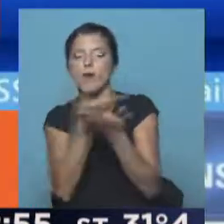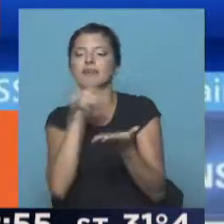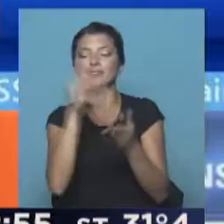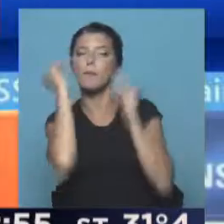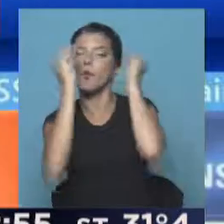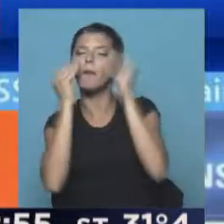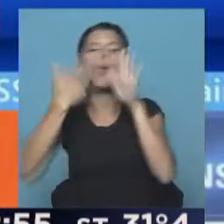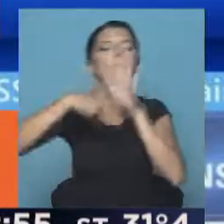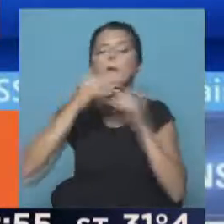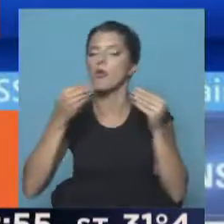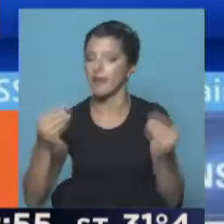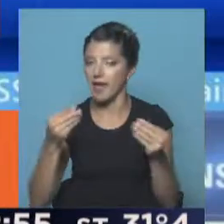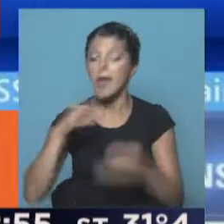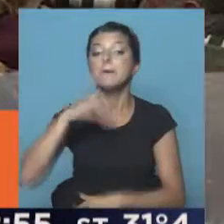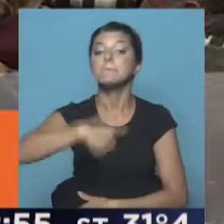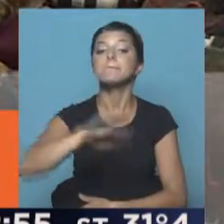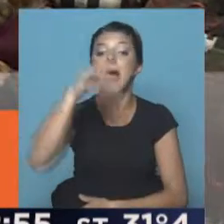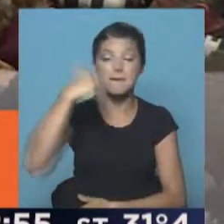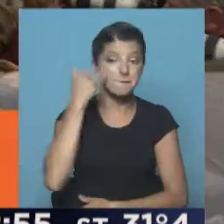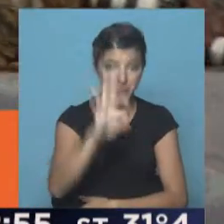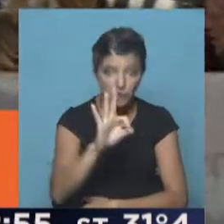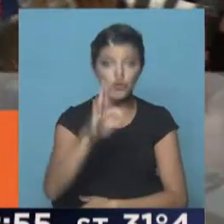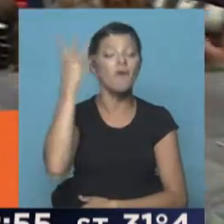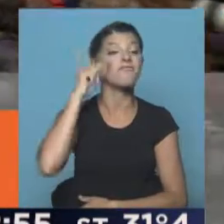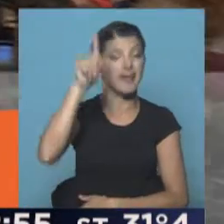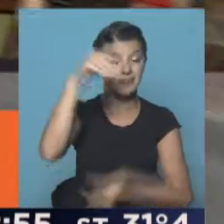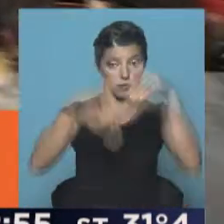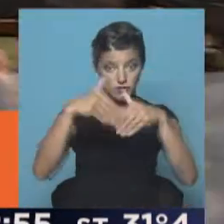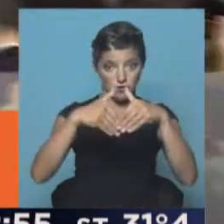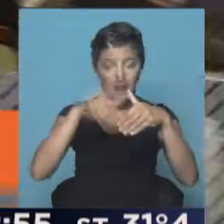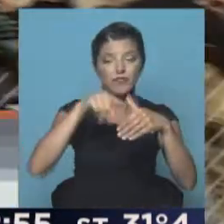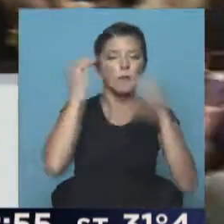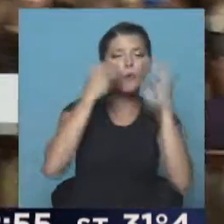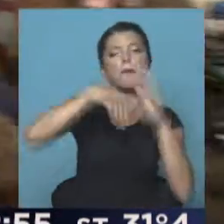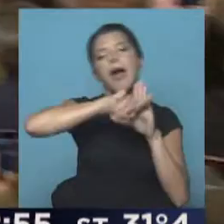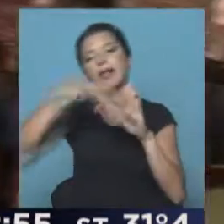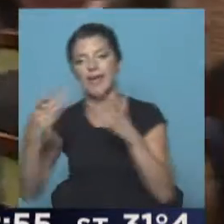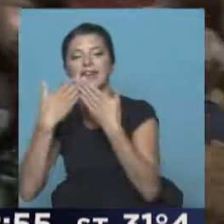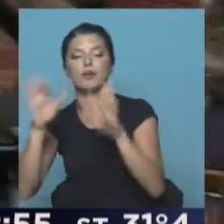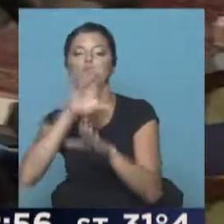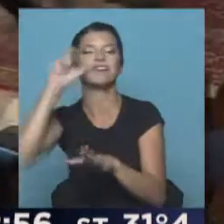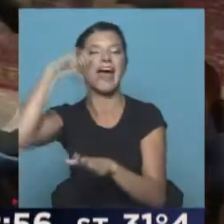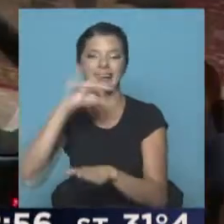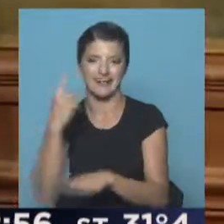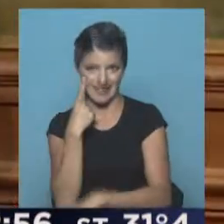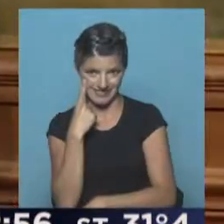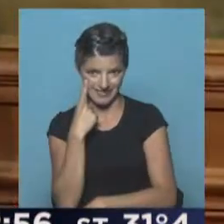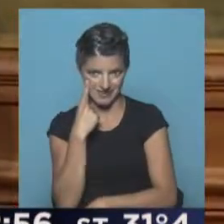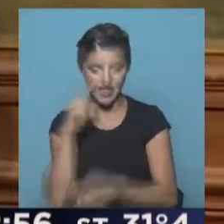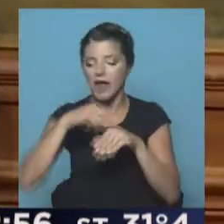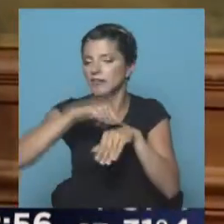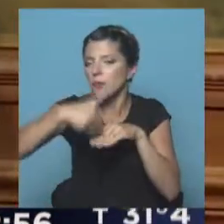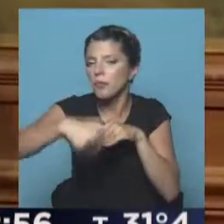elecciones presidenciales de mayo en Francia que por la renuncia de Renzi en Italia. El tiempo por venir